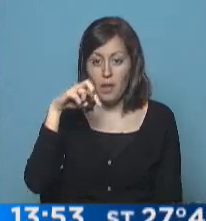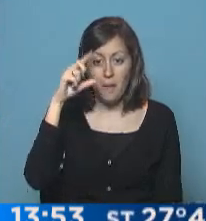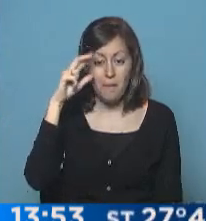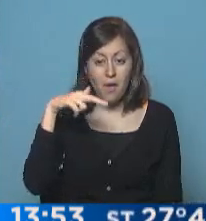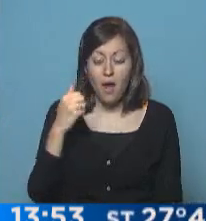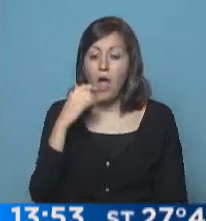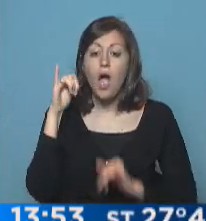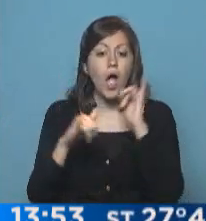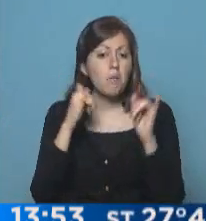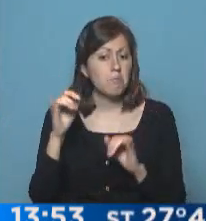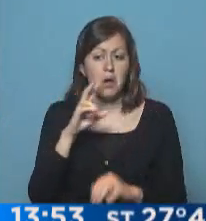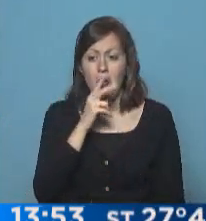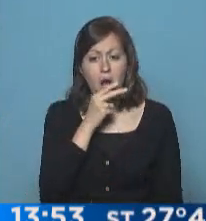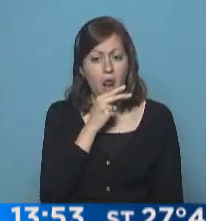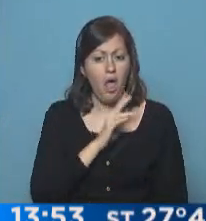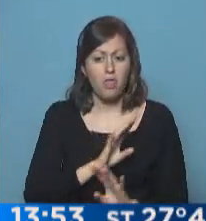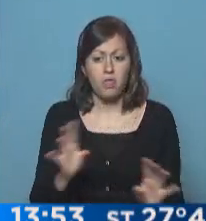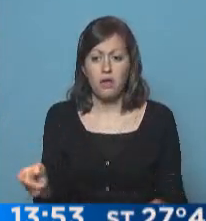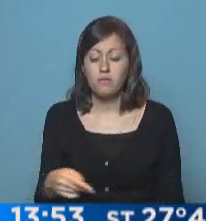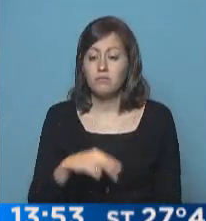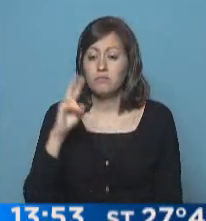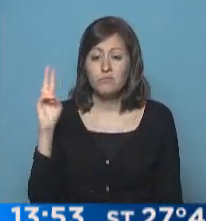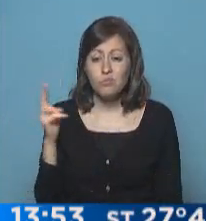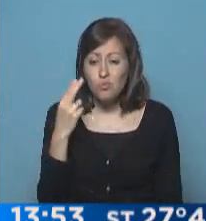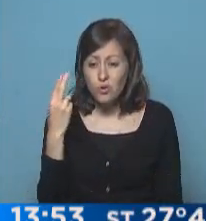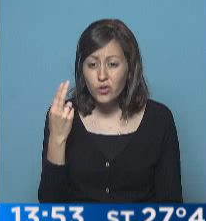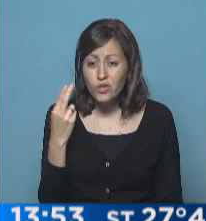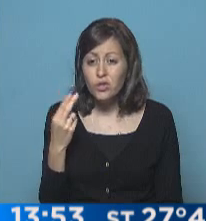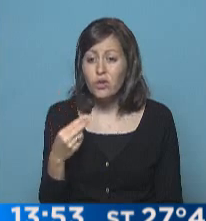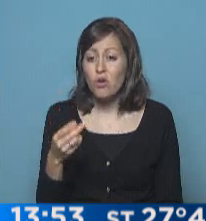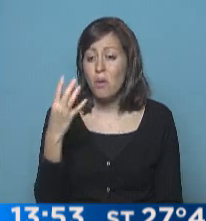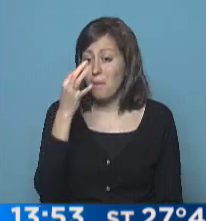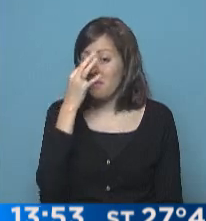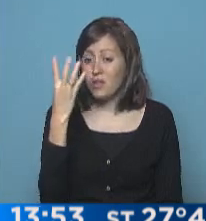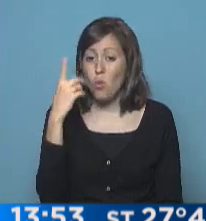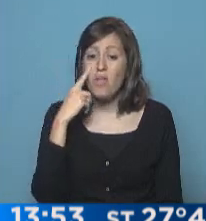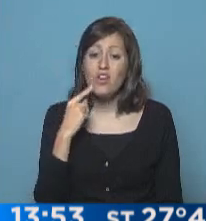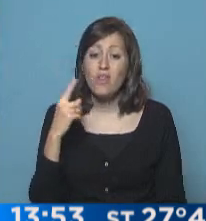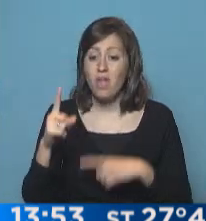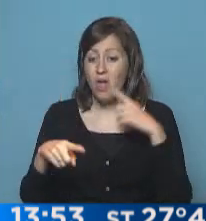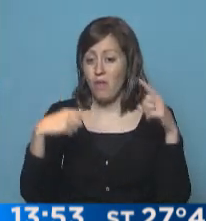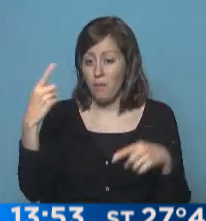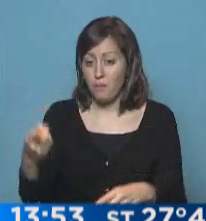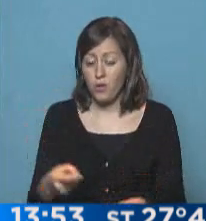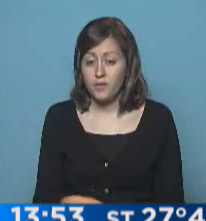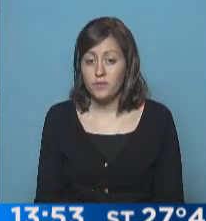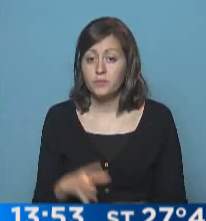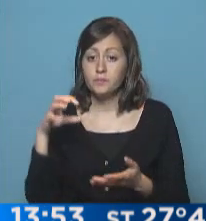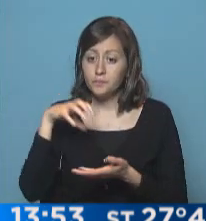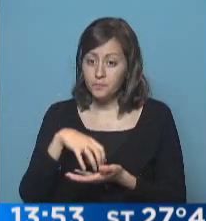explicaciones sobre su estado de salud murió 24 días más tarde el centro de estudios legales y